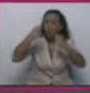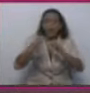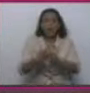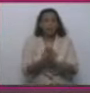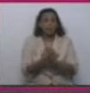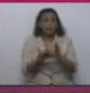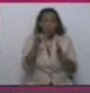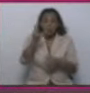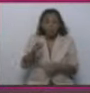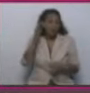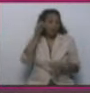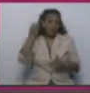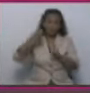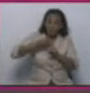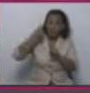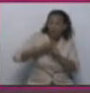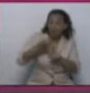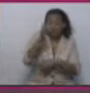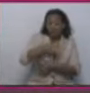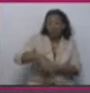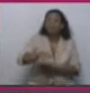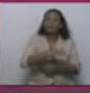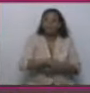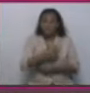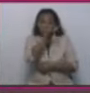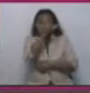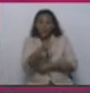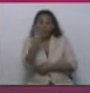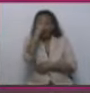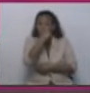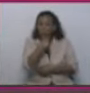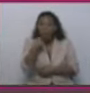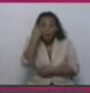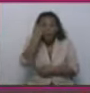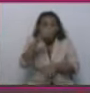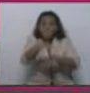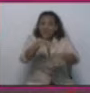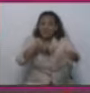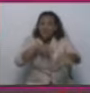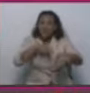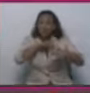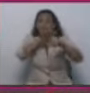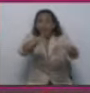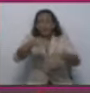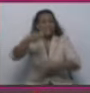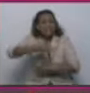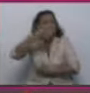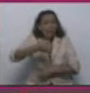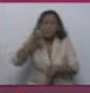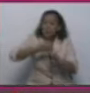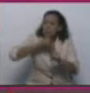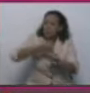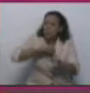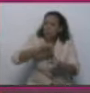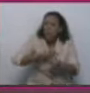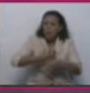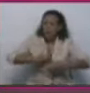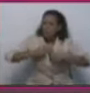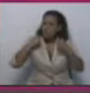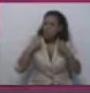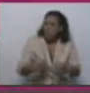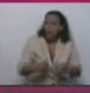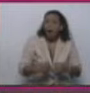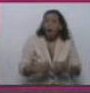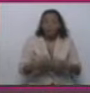las luchas de nuestro pueblo. Es uno de los rostros de millones de mujeres luchadoras, guerreras